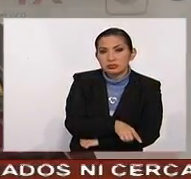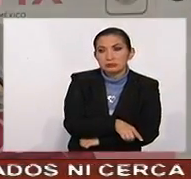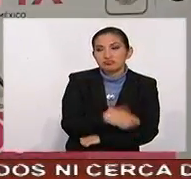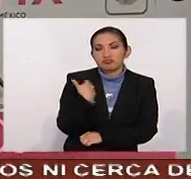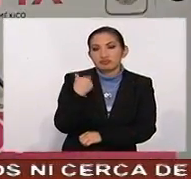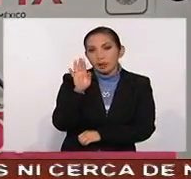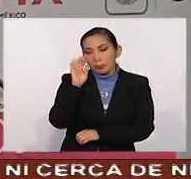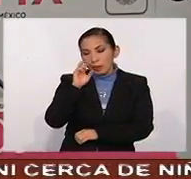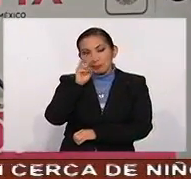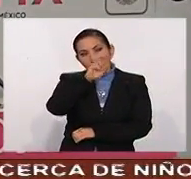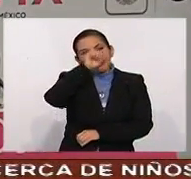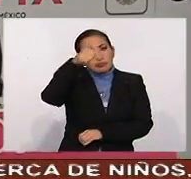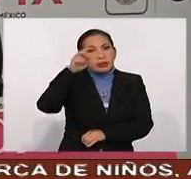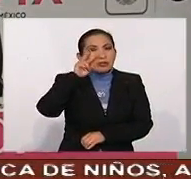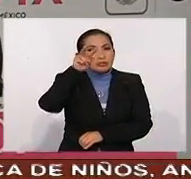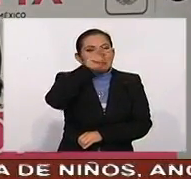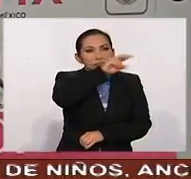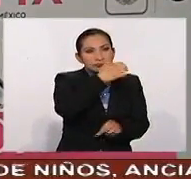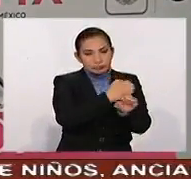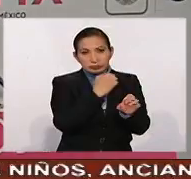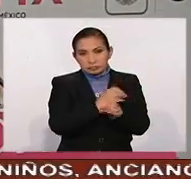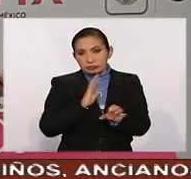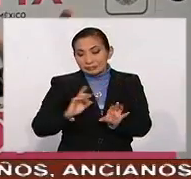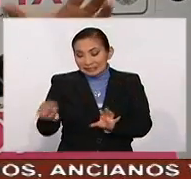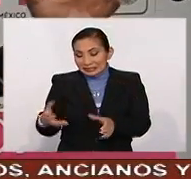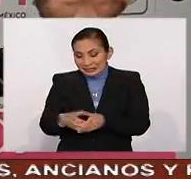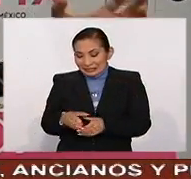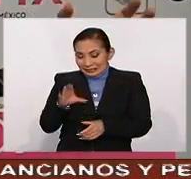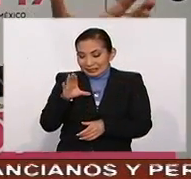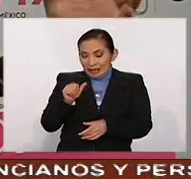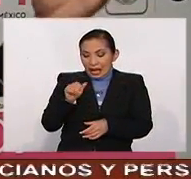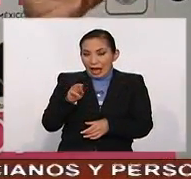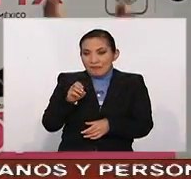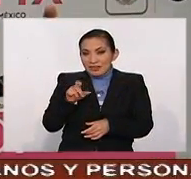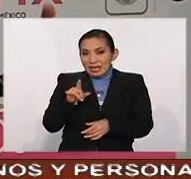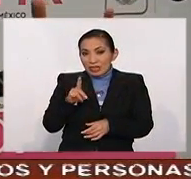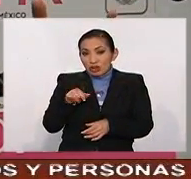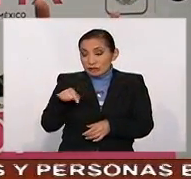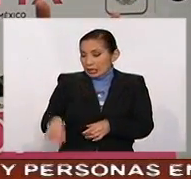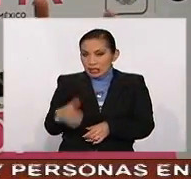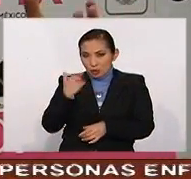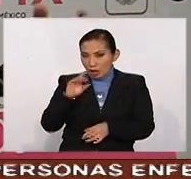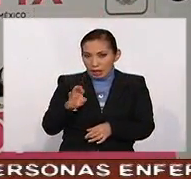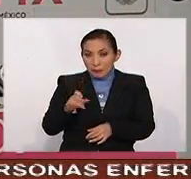conciudadanos de otros estados de la República lo conocen muy bien, que son los cabildos. Acá